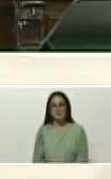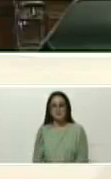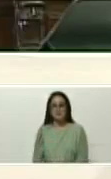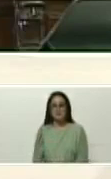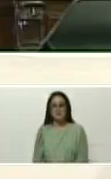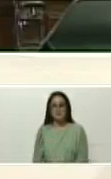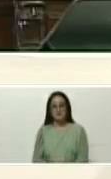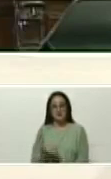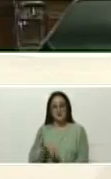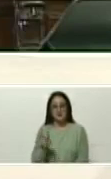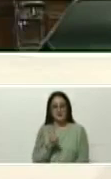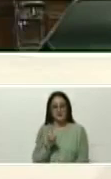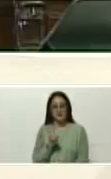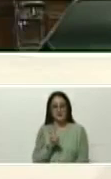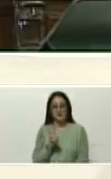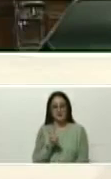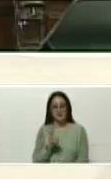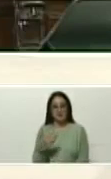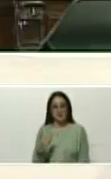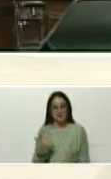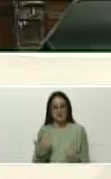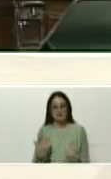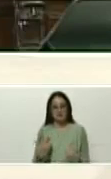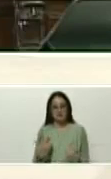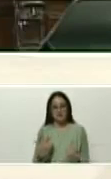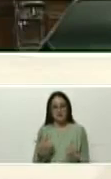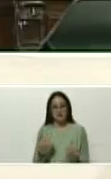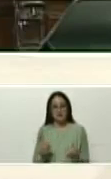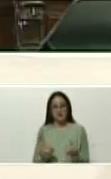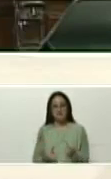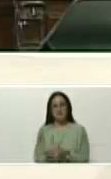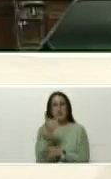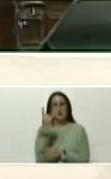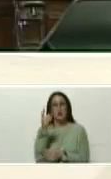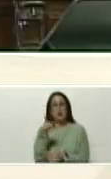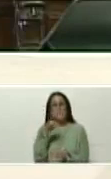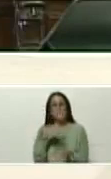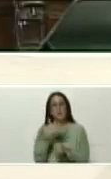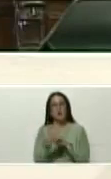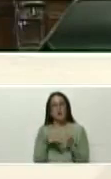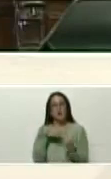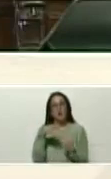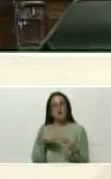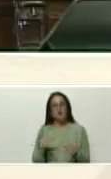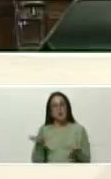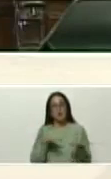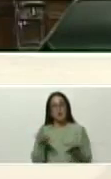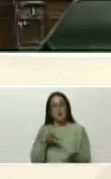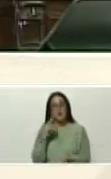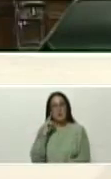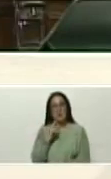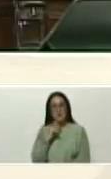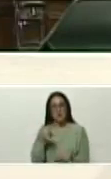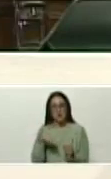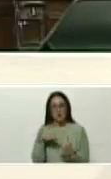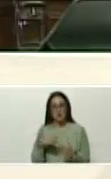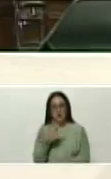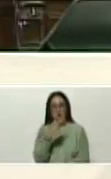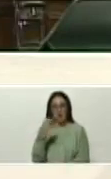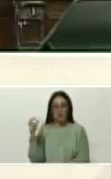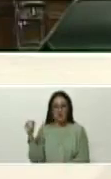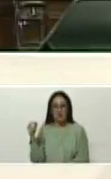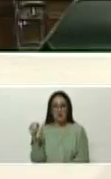En Venezuela, bueno, surgió un proyecto revolucionario, el Movimiento Bolivariano Revolucionario 200,